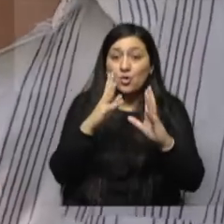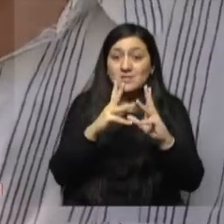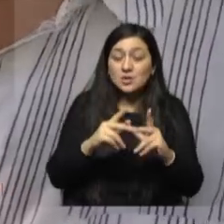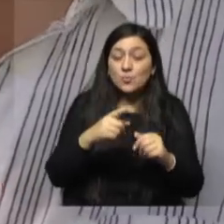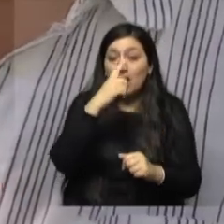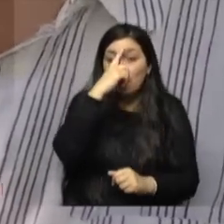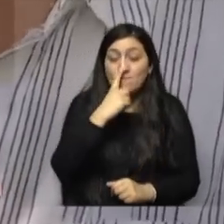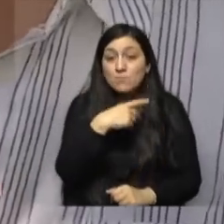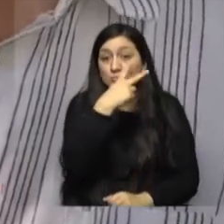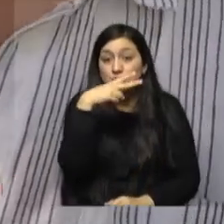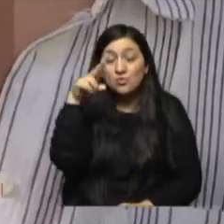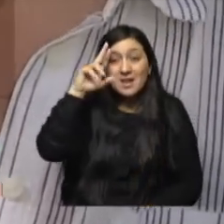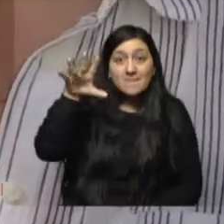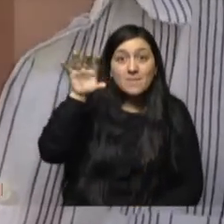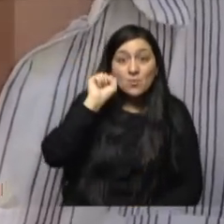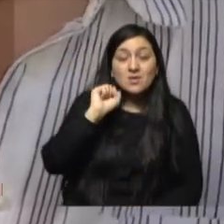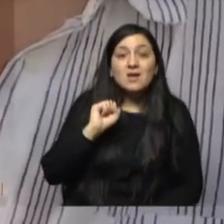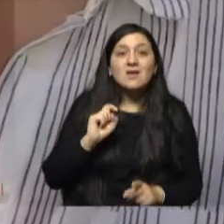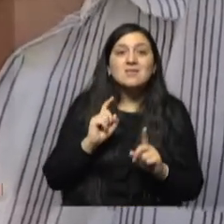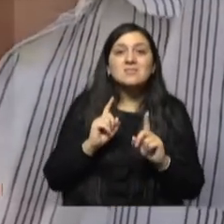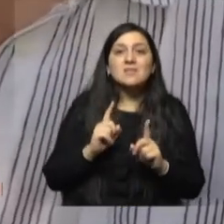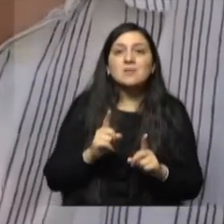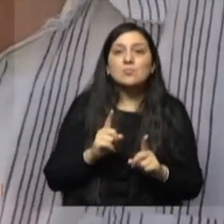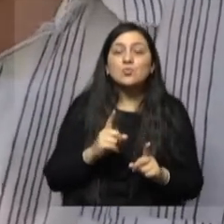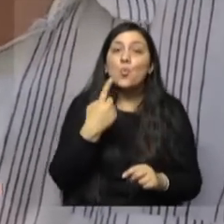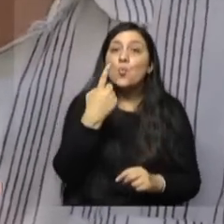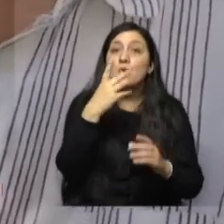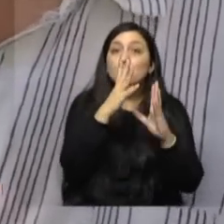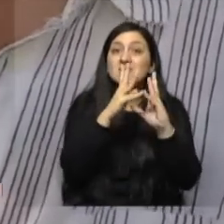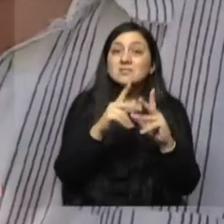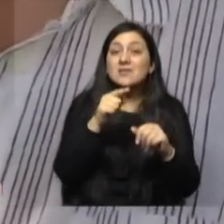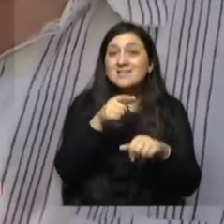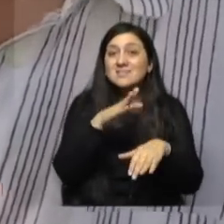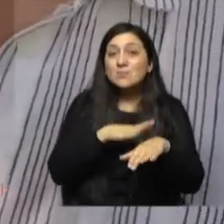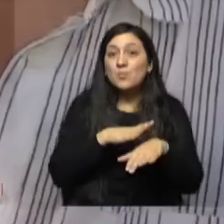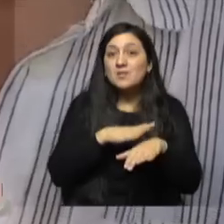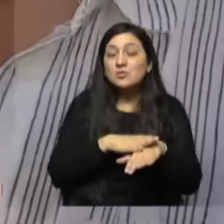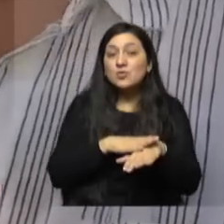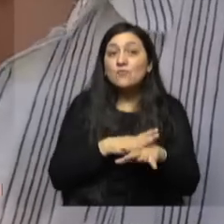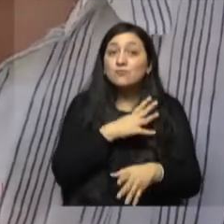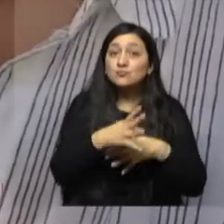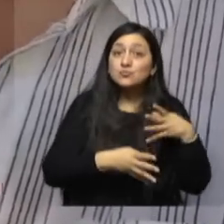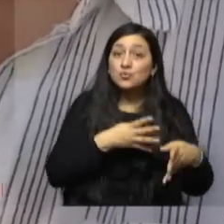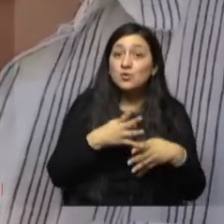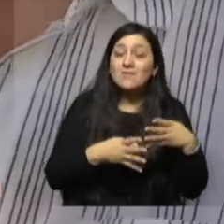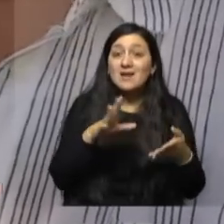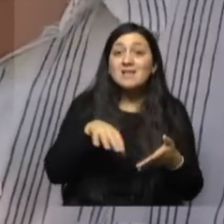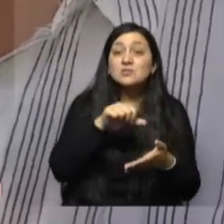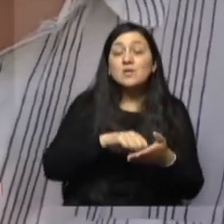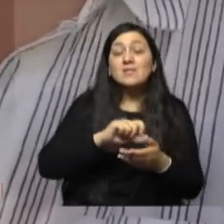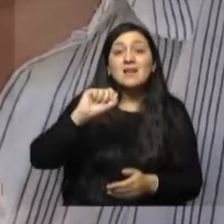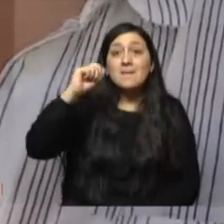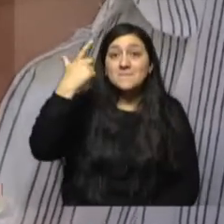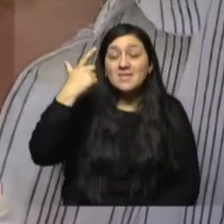el Museo de la Memoria y por una organización que en ese momento funcionaba en la ciudad de Las